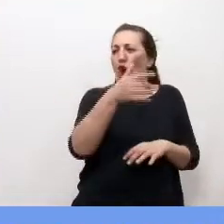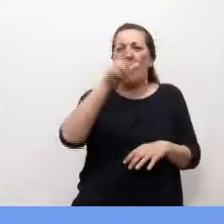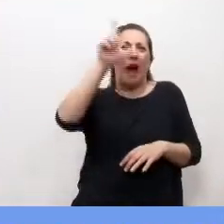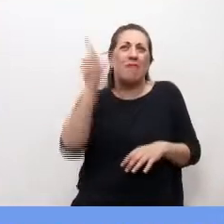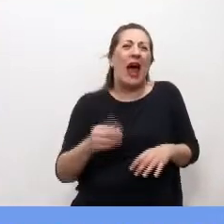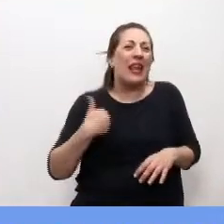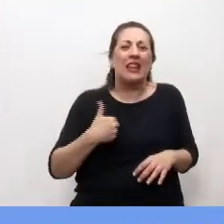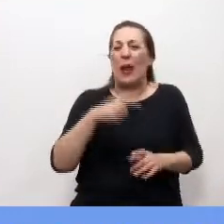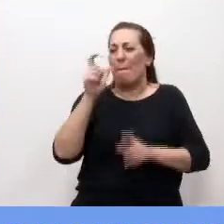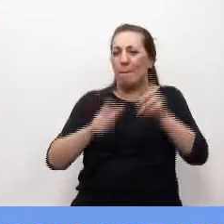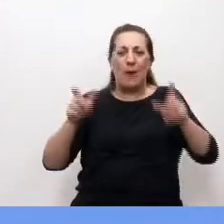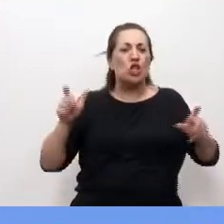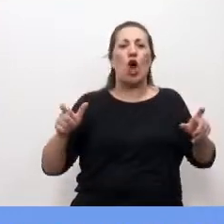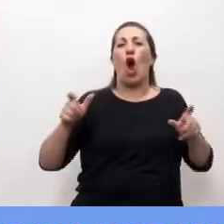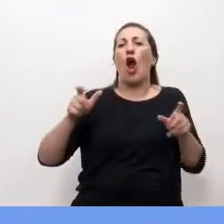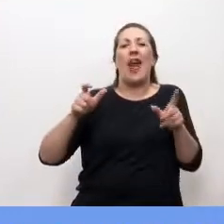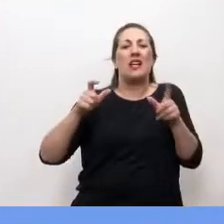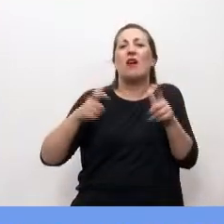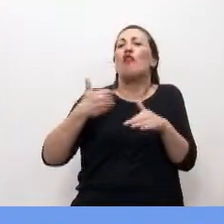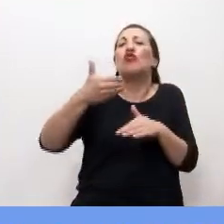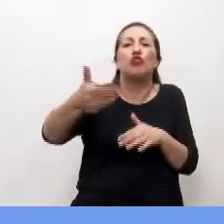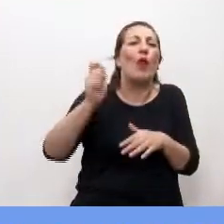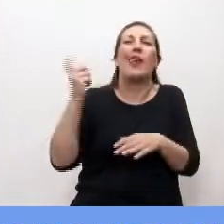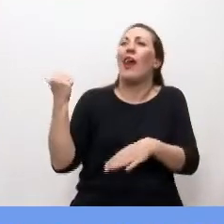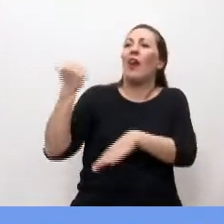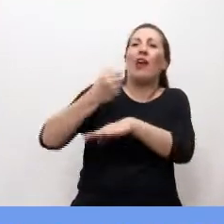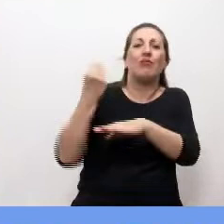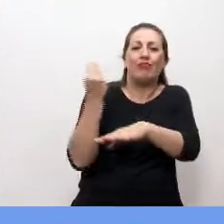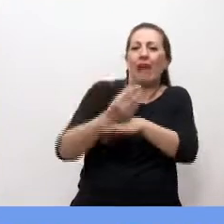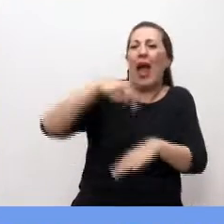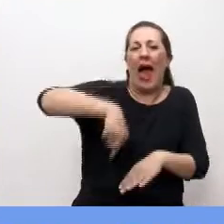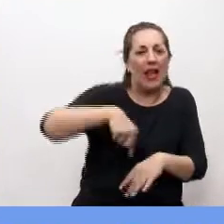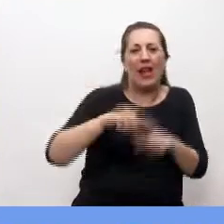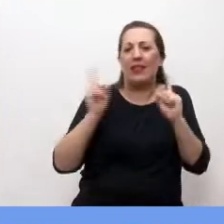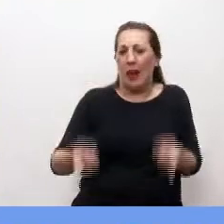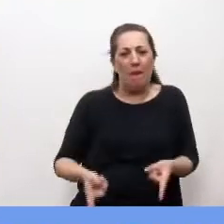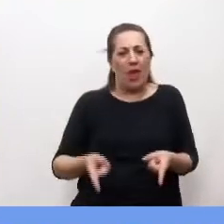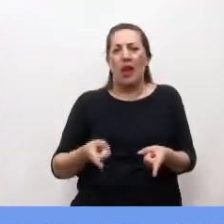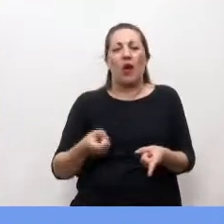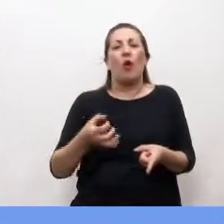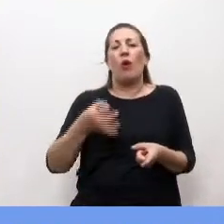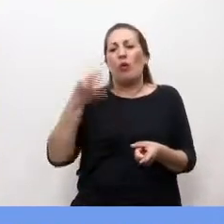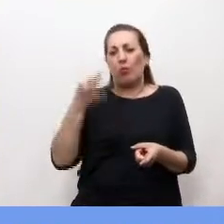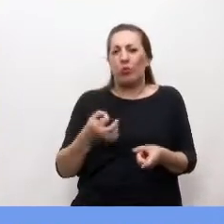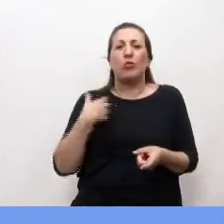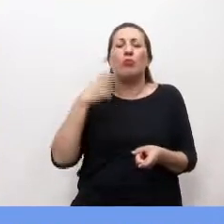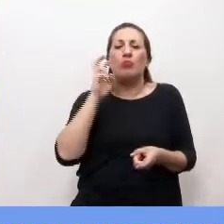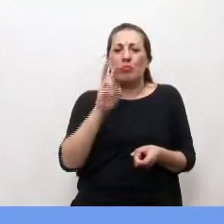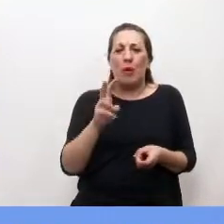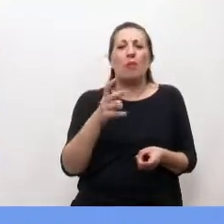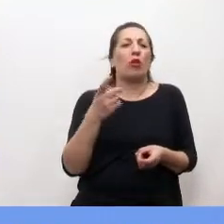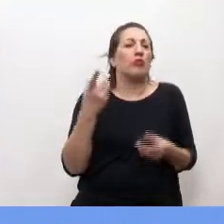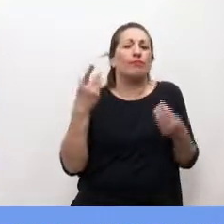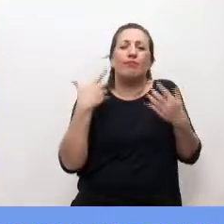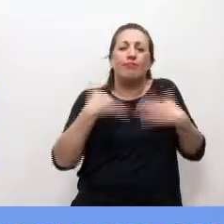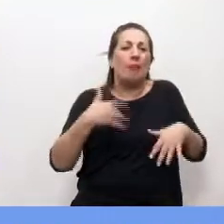que vieron antes y los que van a venir después justamente por estos días acabamos de ver cientos de miles de argentinos